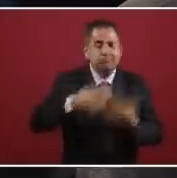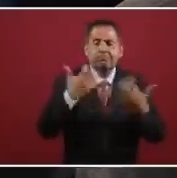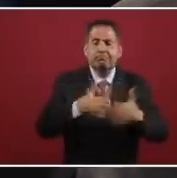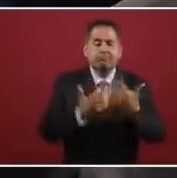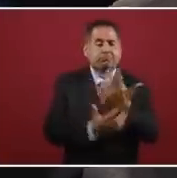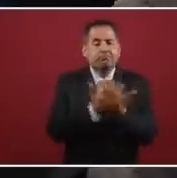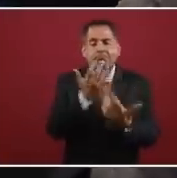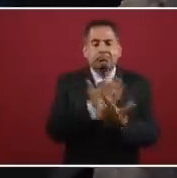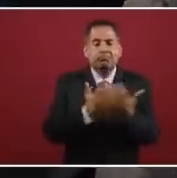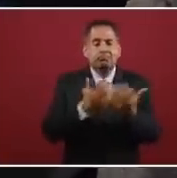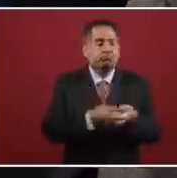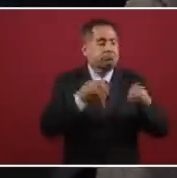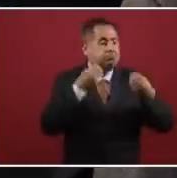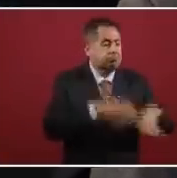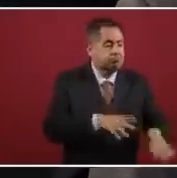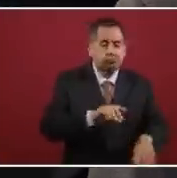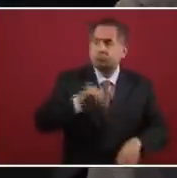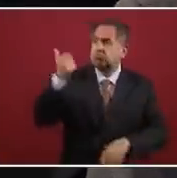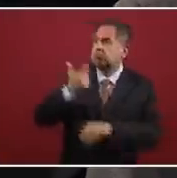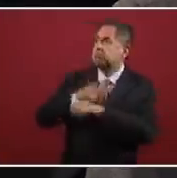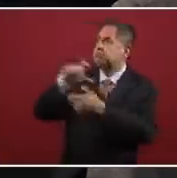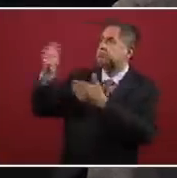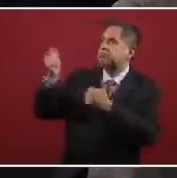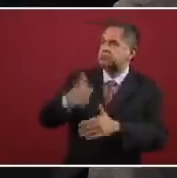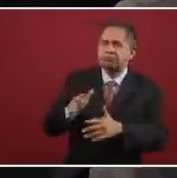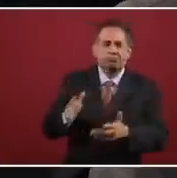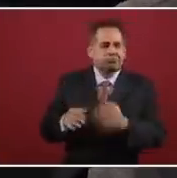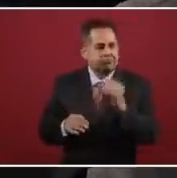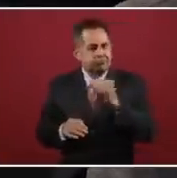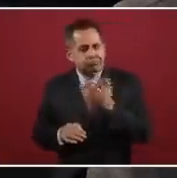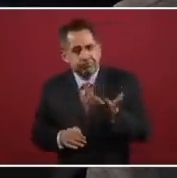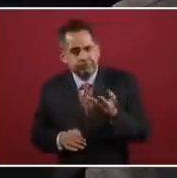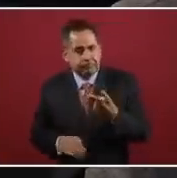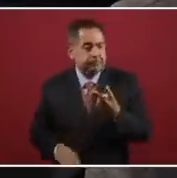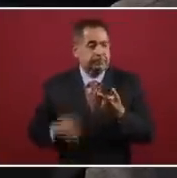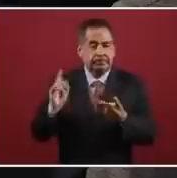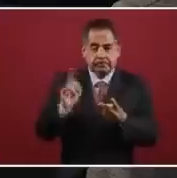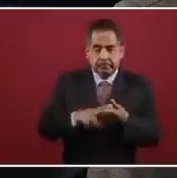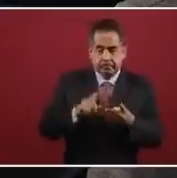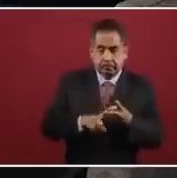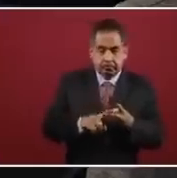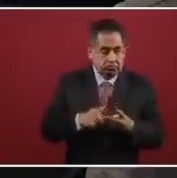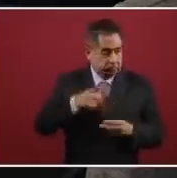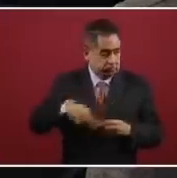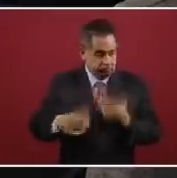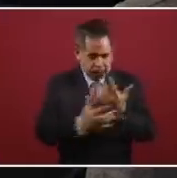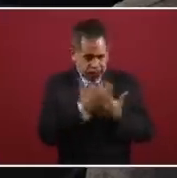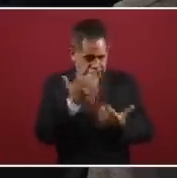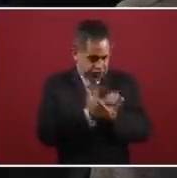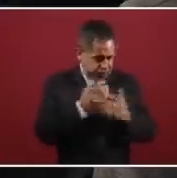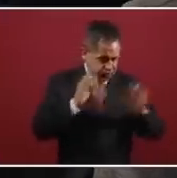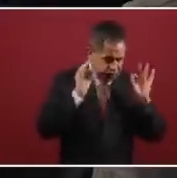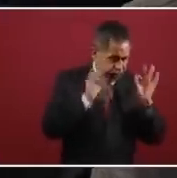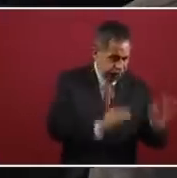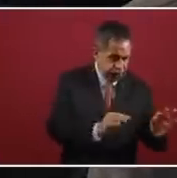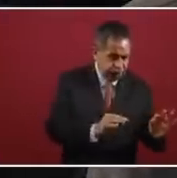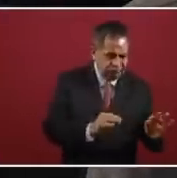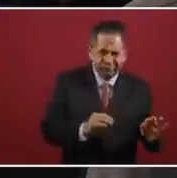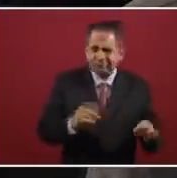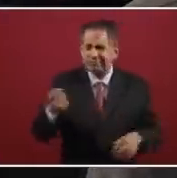y maquiladora. El otro es el de la mercancía subvaluada, incluso por debajo del precio de la materia